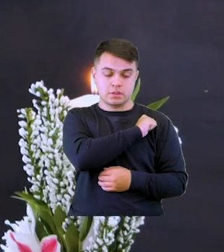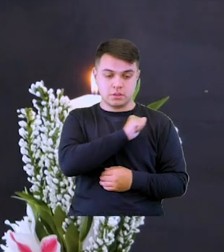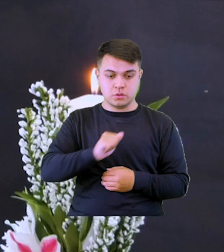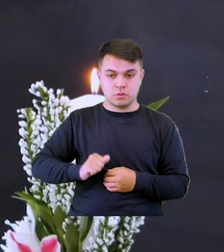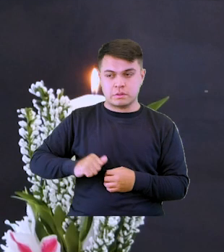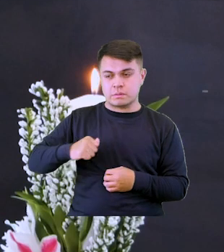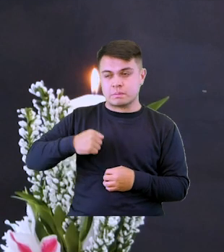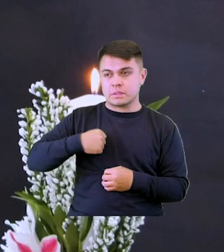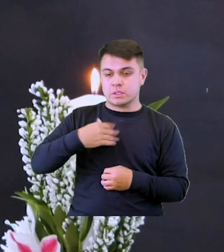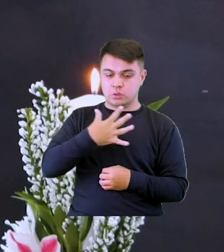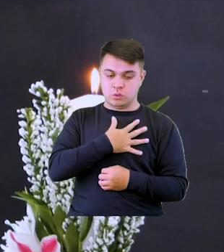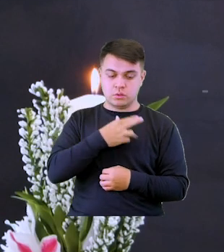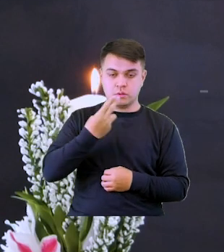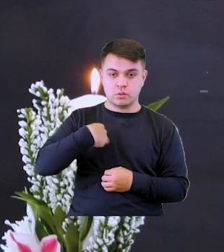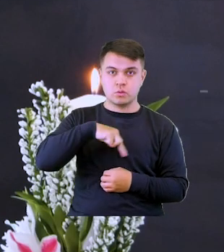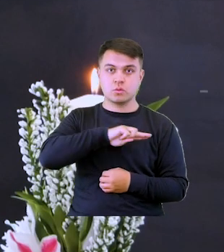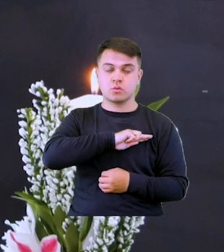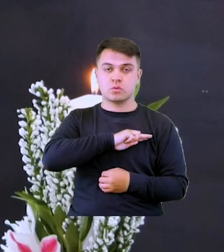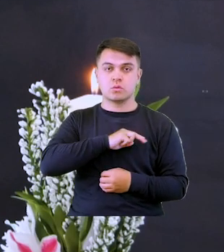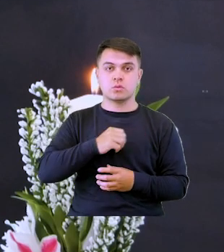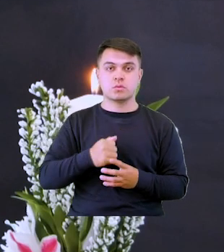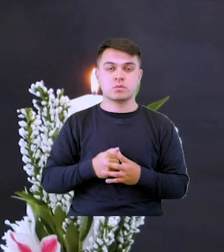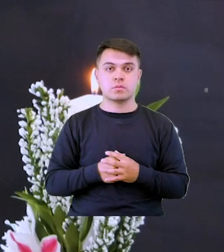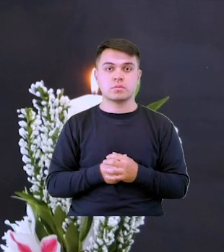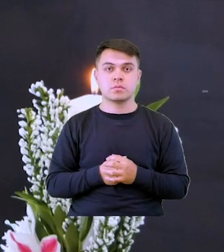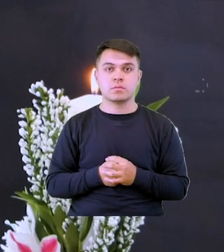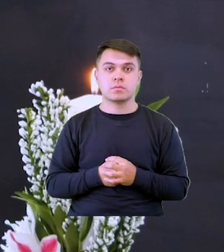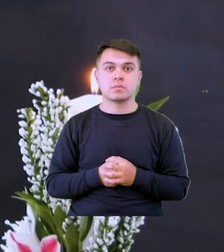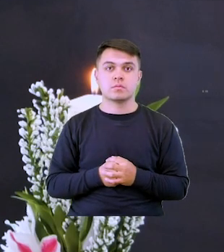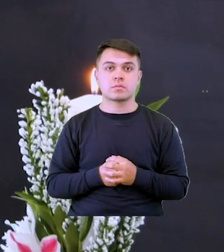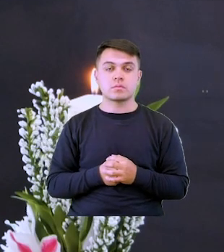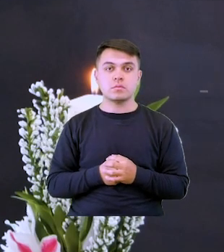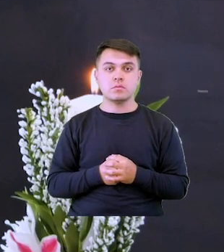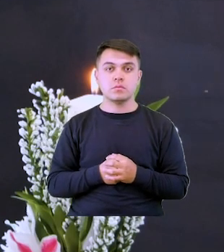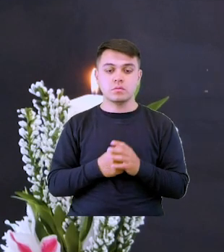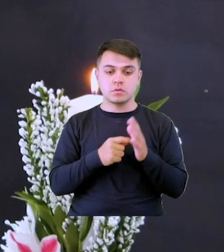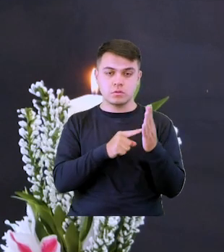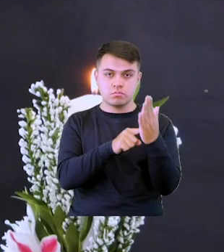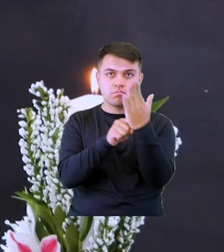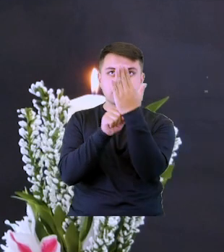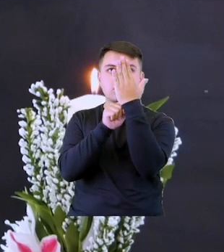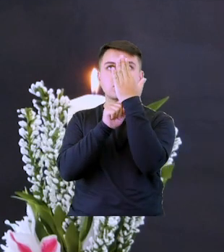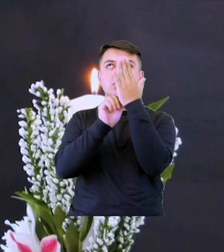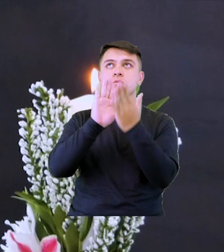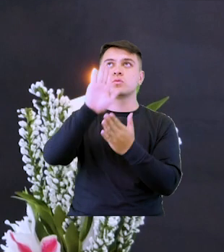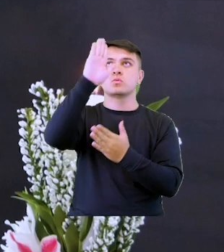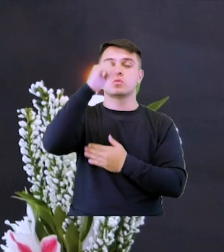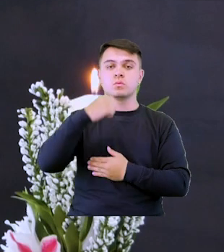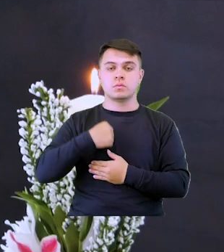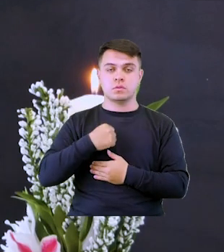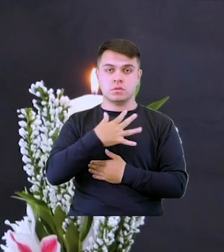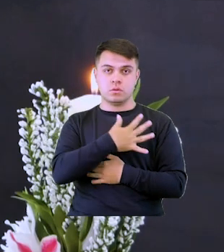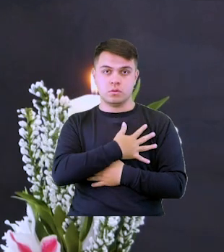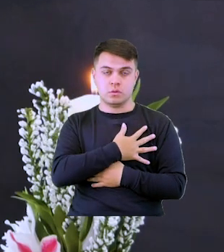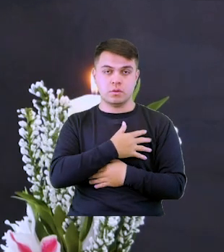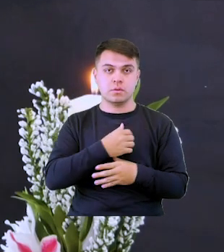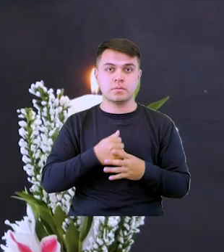Señor, ten misericordia de nosotros, porque hemos pecado contra ti. Muéstranos, Señor, tu